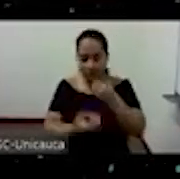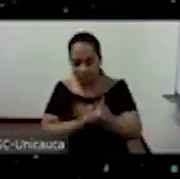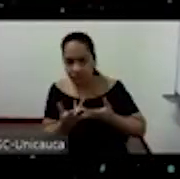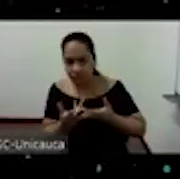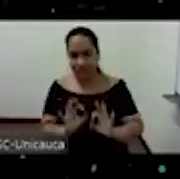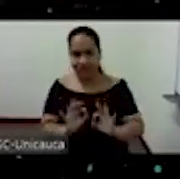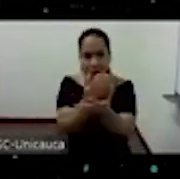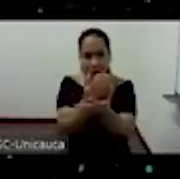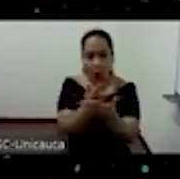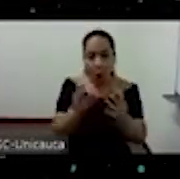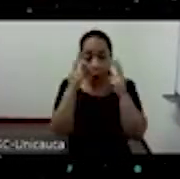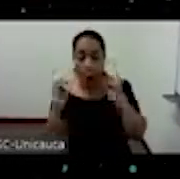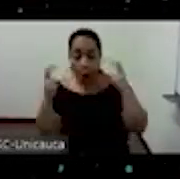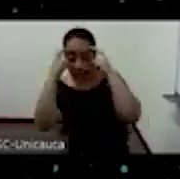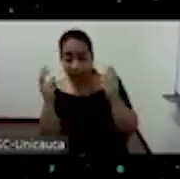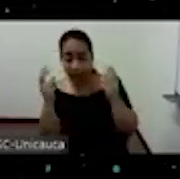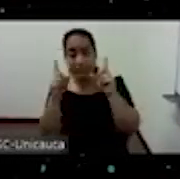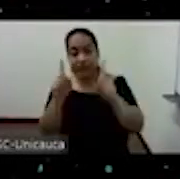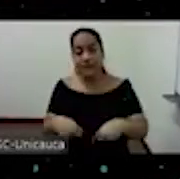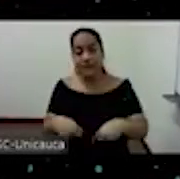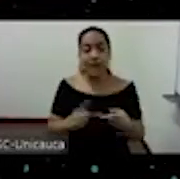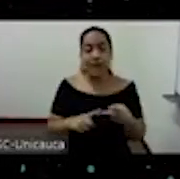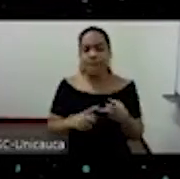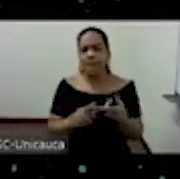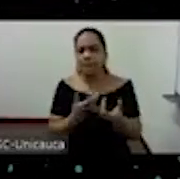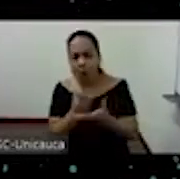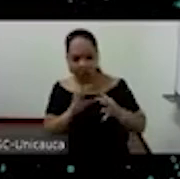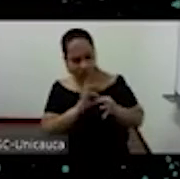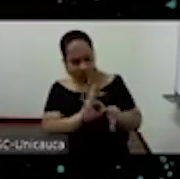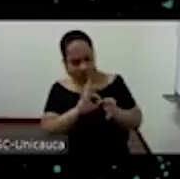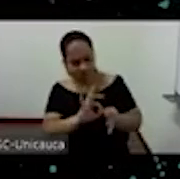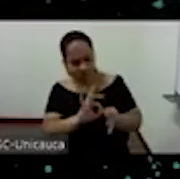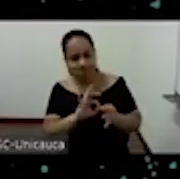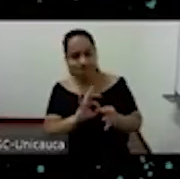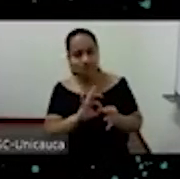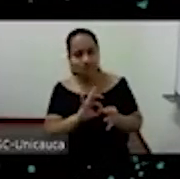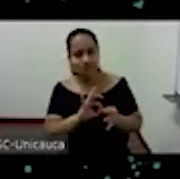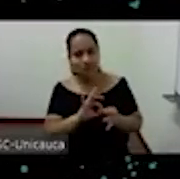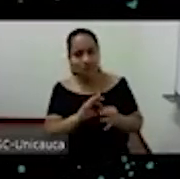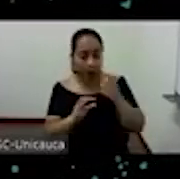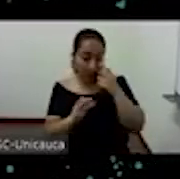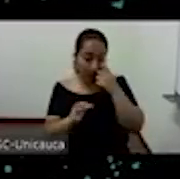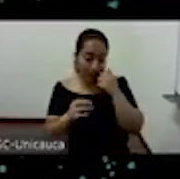de conocimientos arraigados